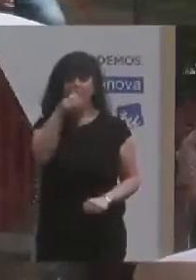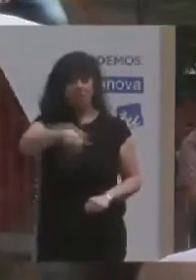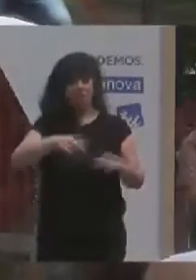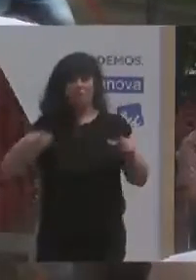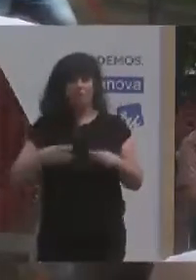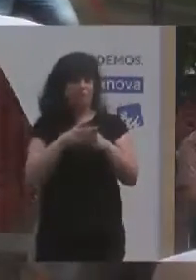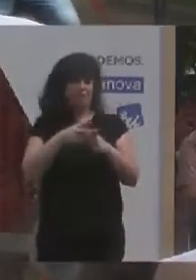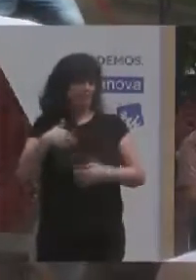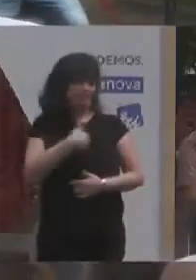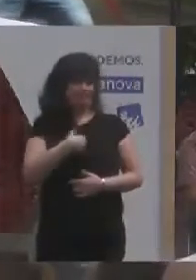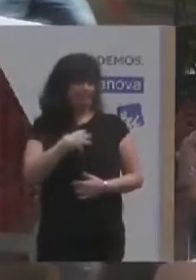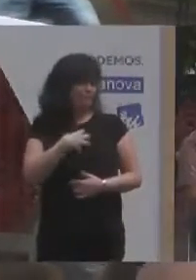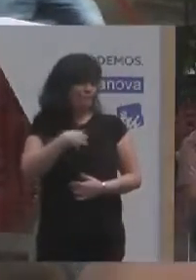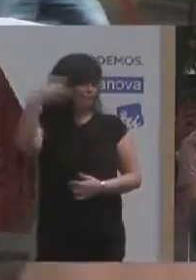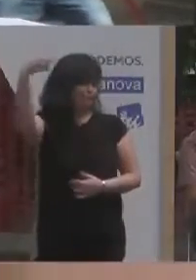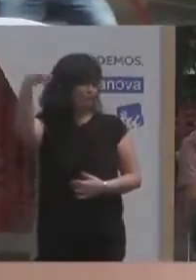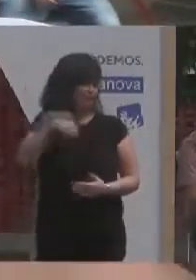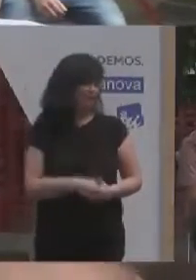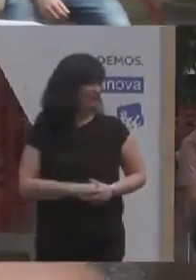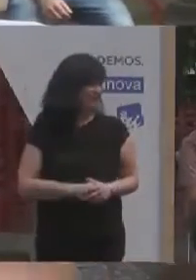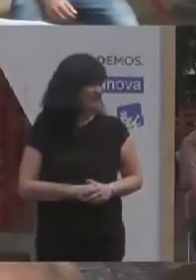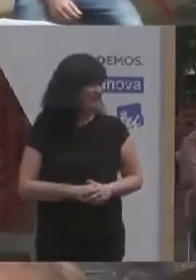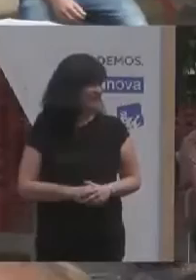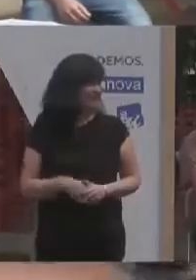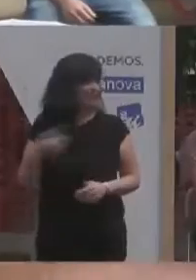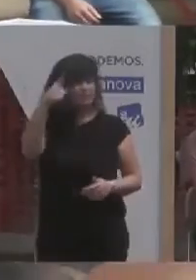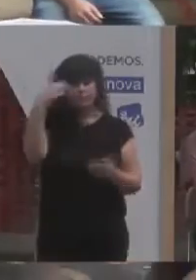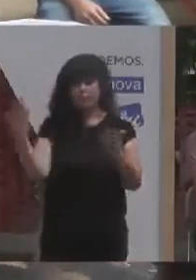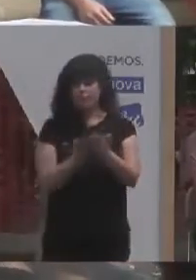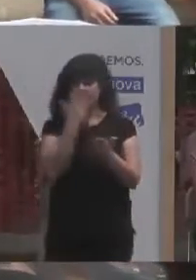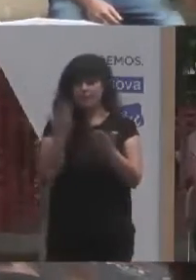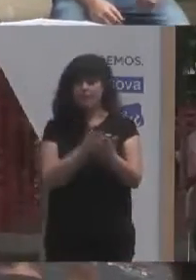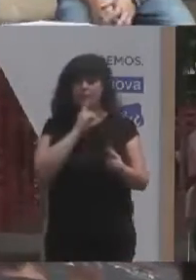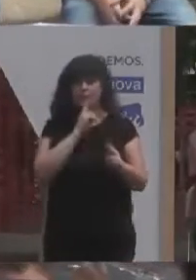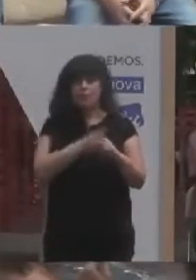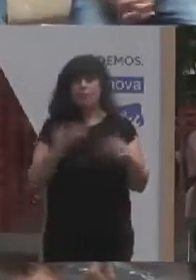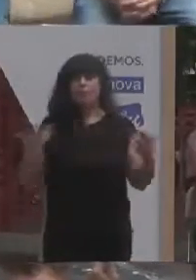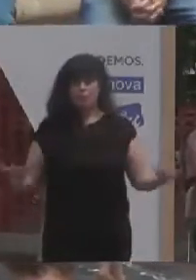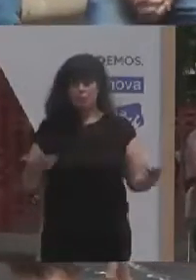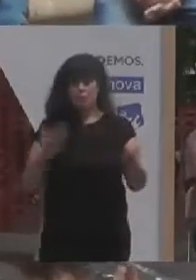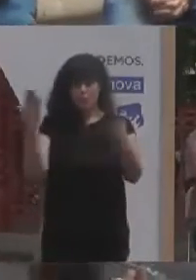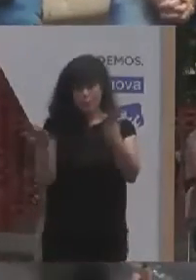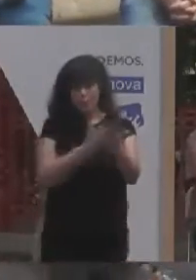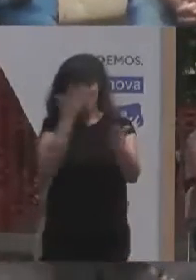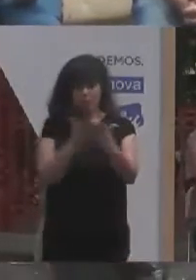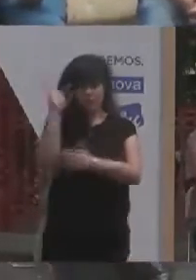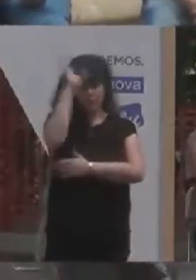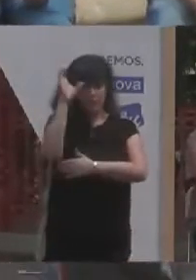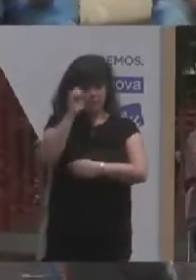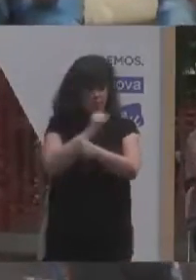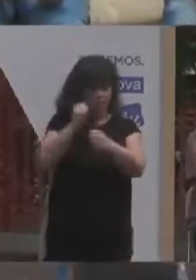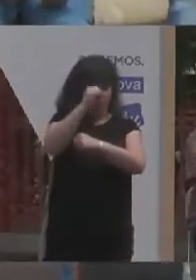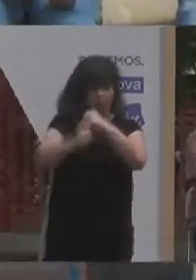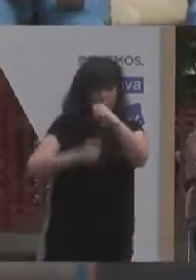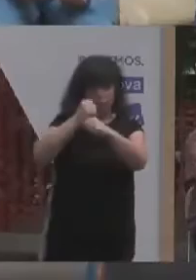sociedade. Hai unha revista que se chama O Boletín de Científicos Atómicos, que